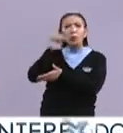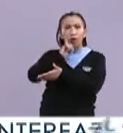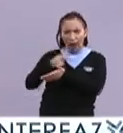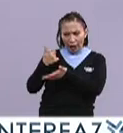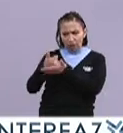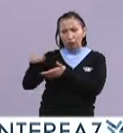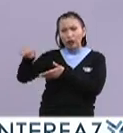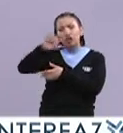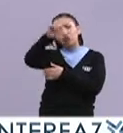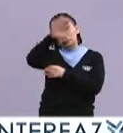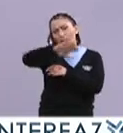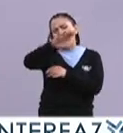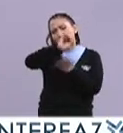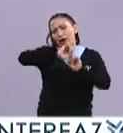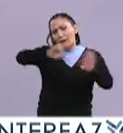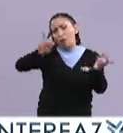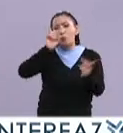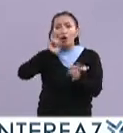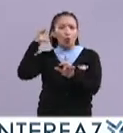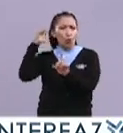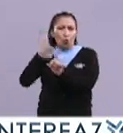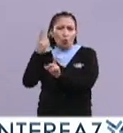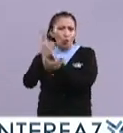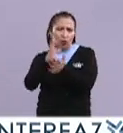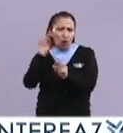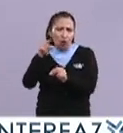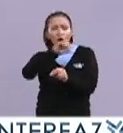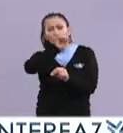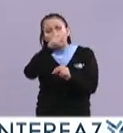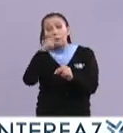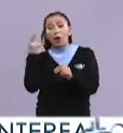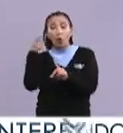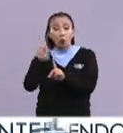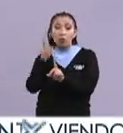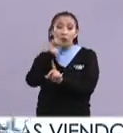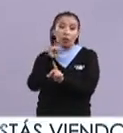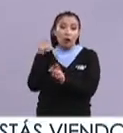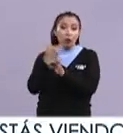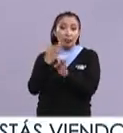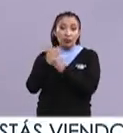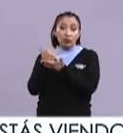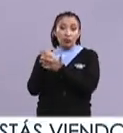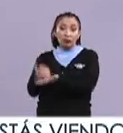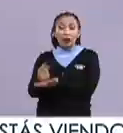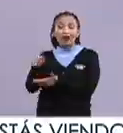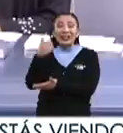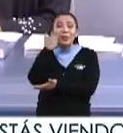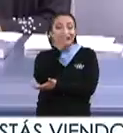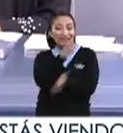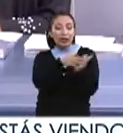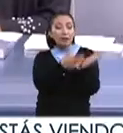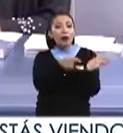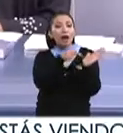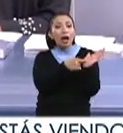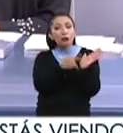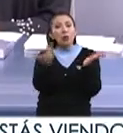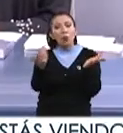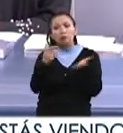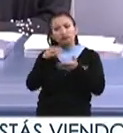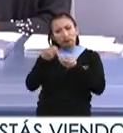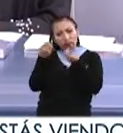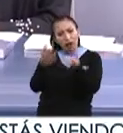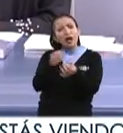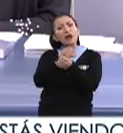mujeres y de otros sectores también, no solamente de las mujeres, pero bueno, uno de los sectores prioritarios es este. Y lo que se busca a través de este libro es darle